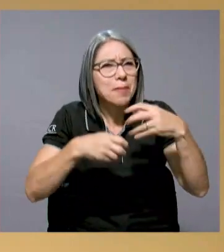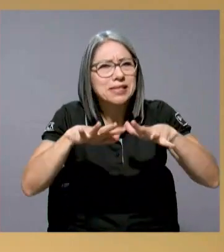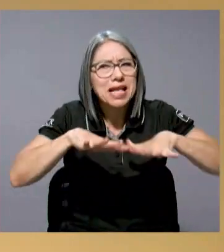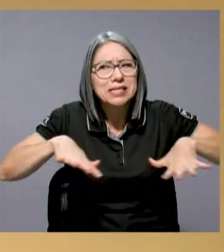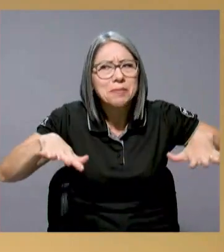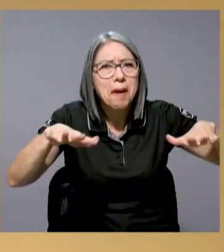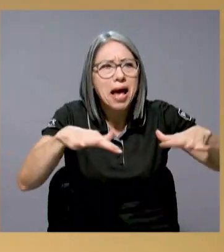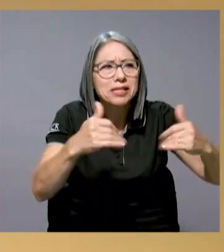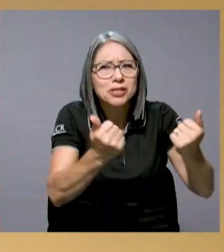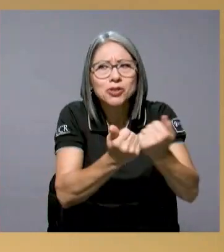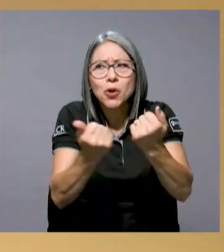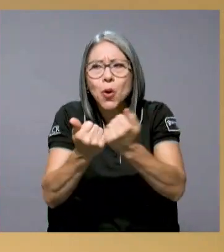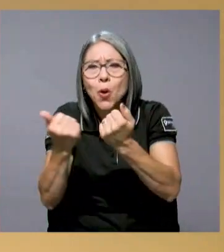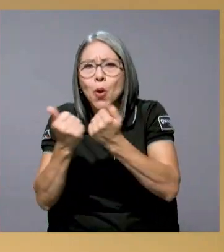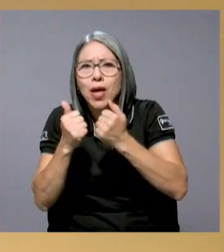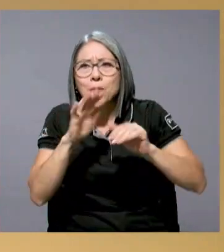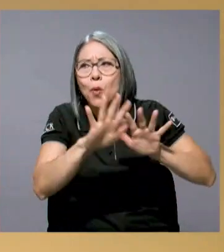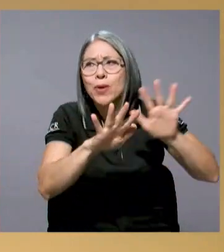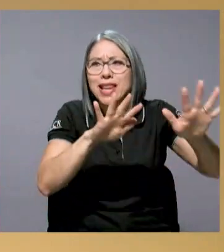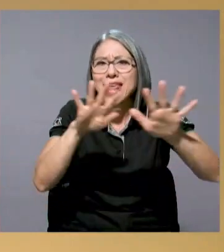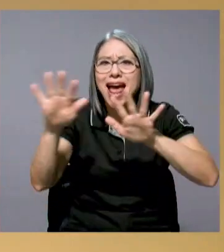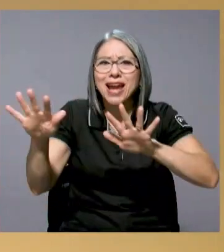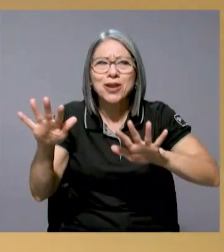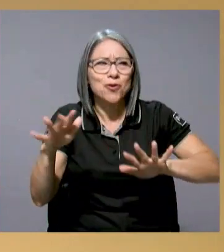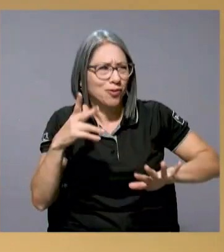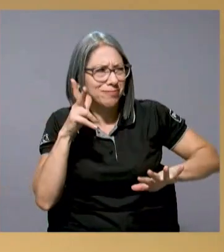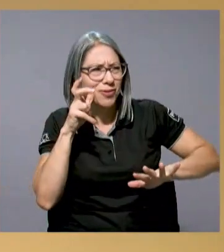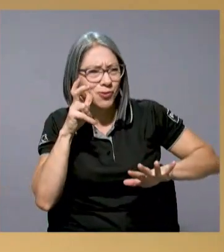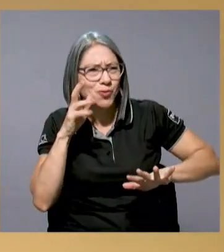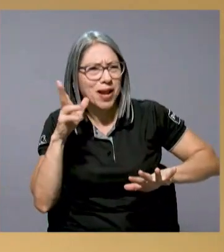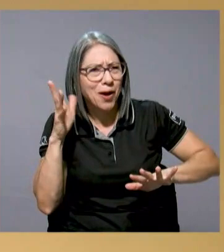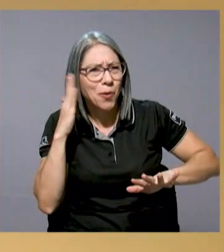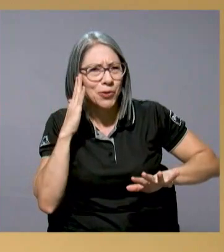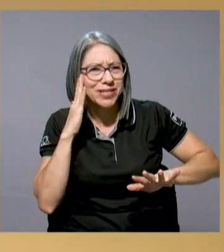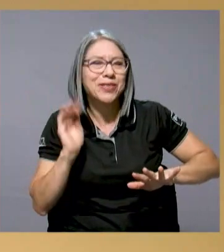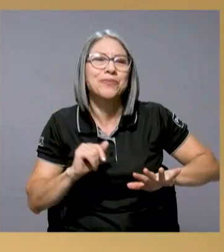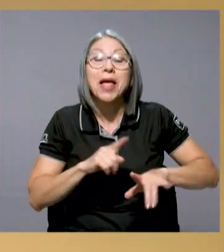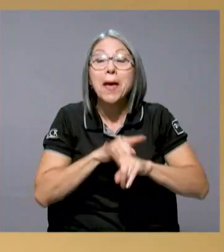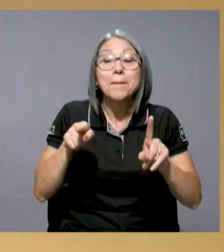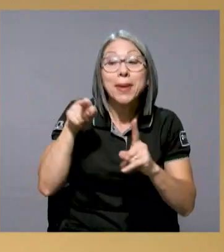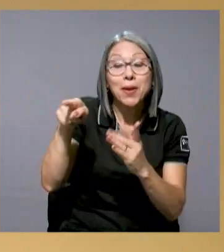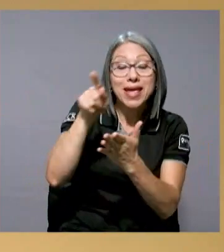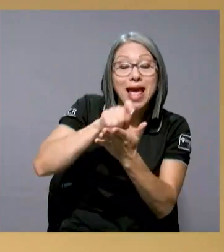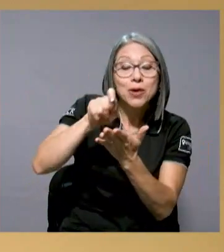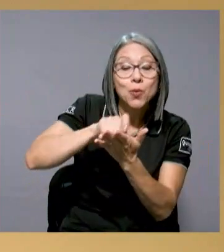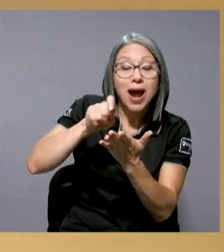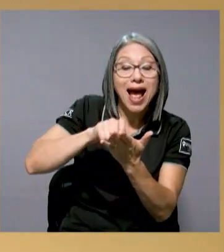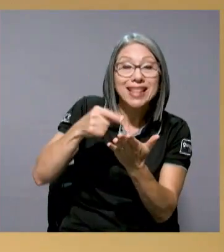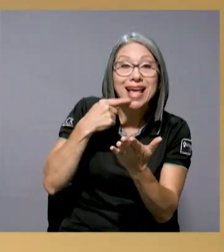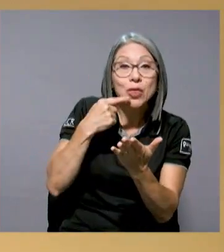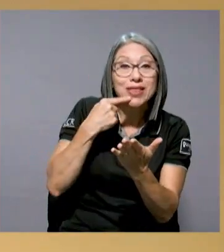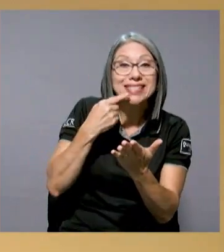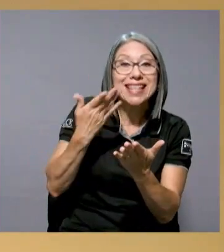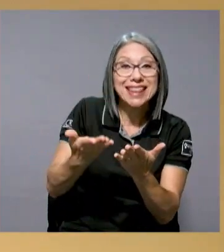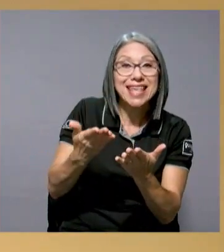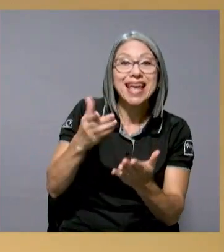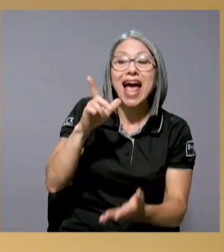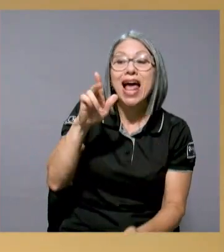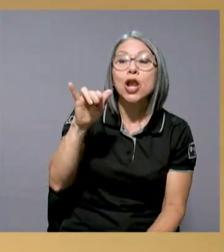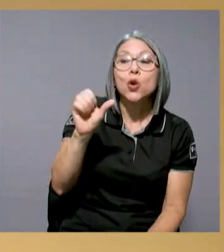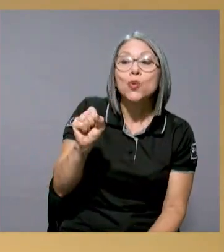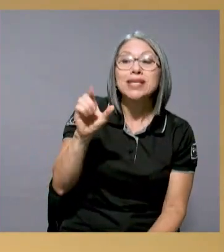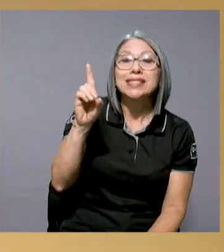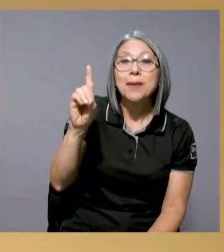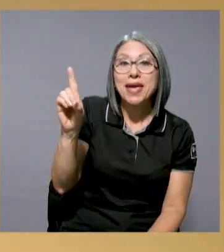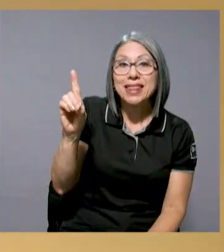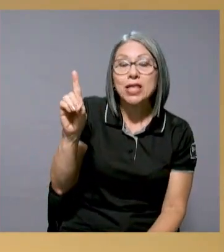problemas de espacio y de mobiliario, y resulta que hay un acta donde se indica que don Luis Demetrio pide un